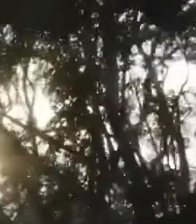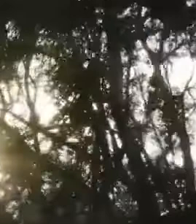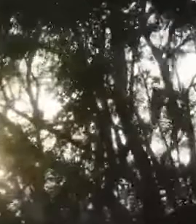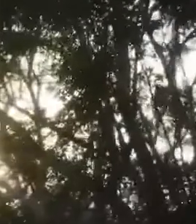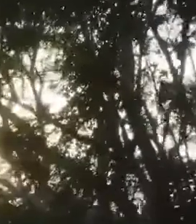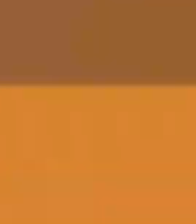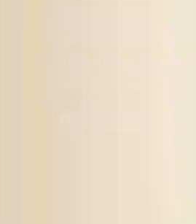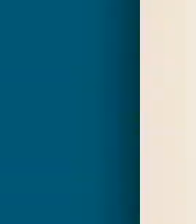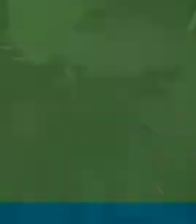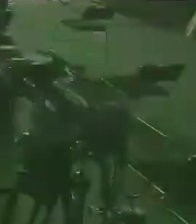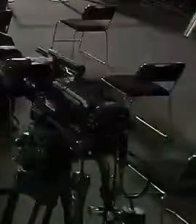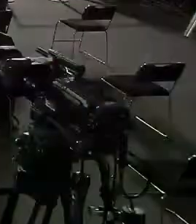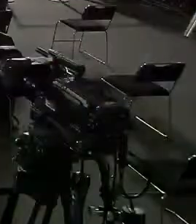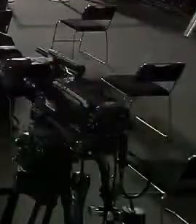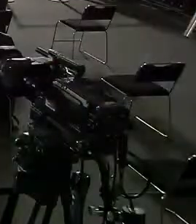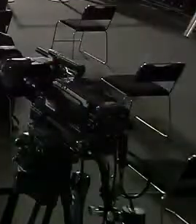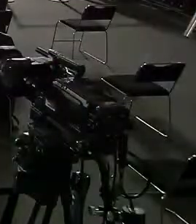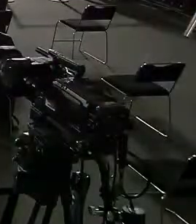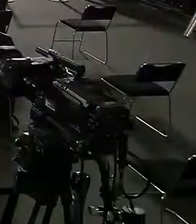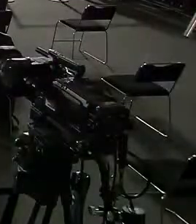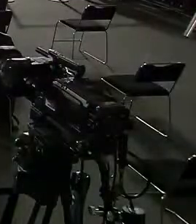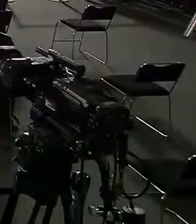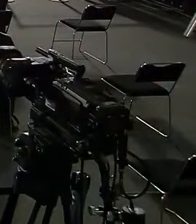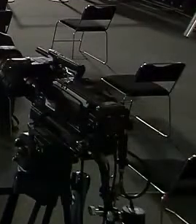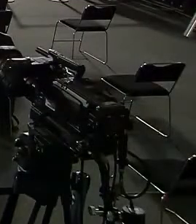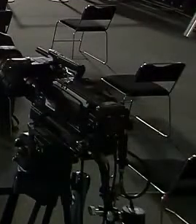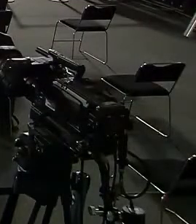Tren Maya avanza.